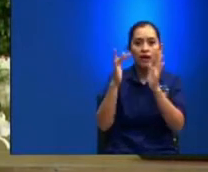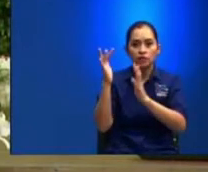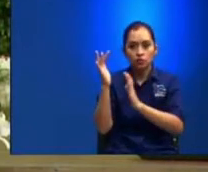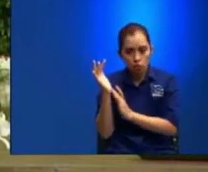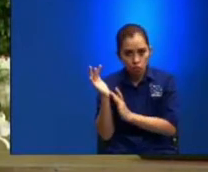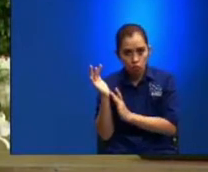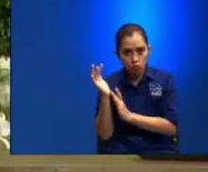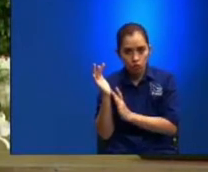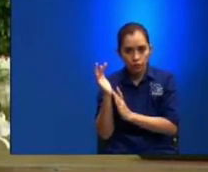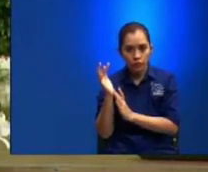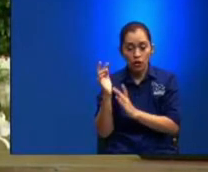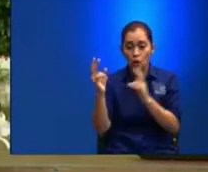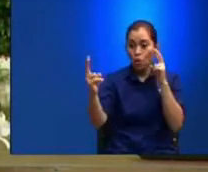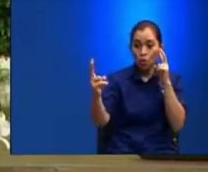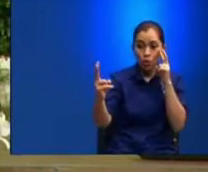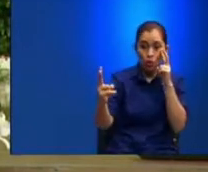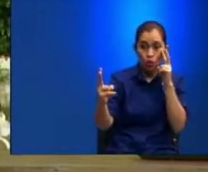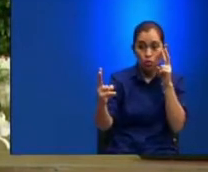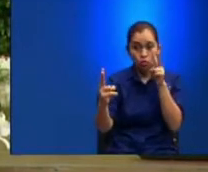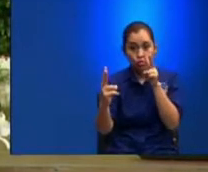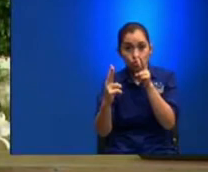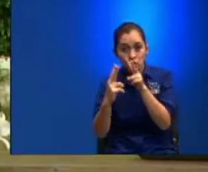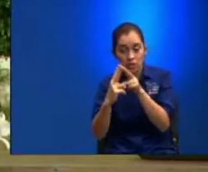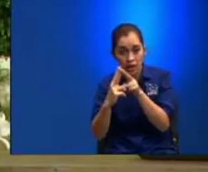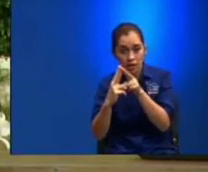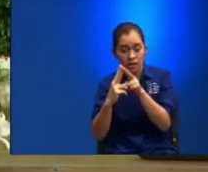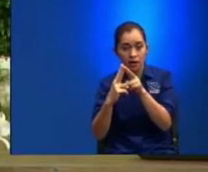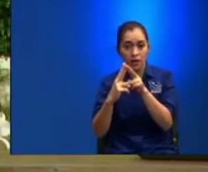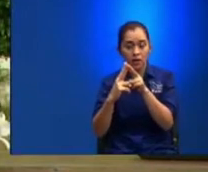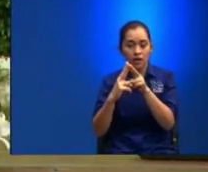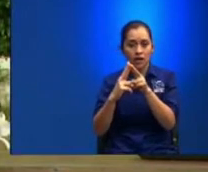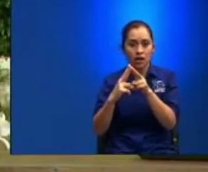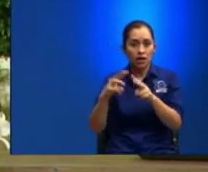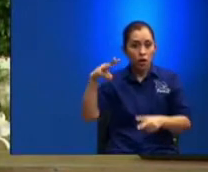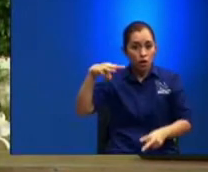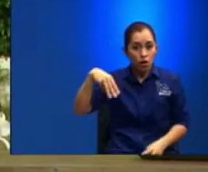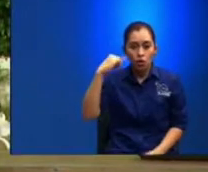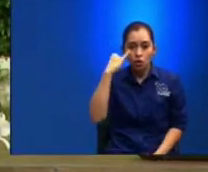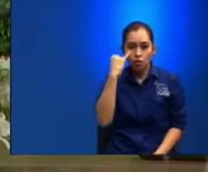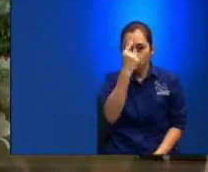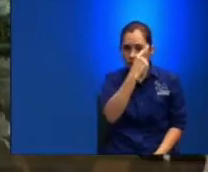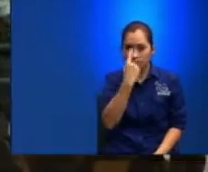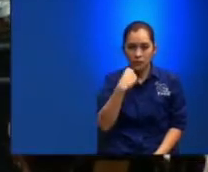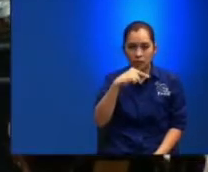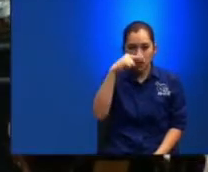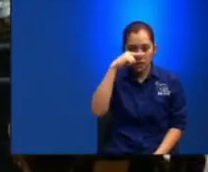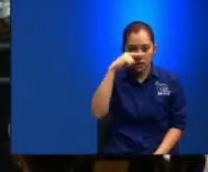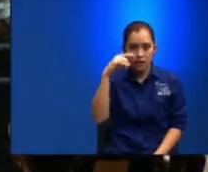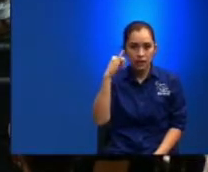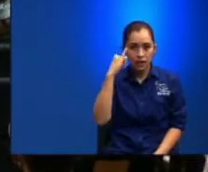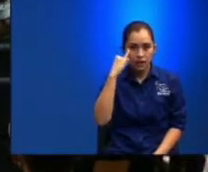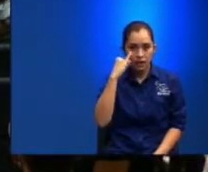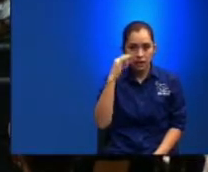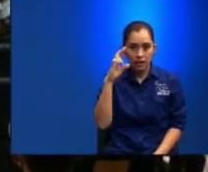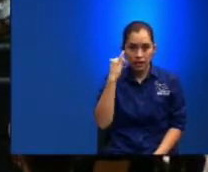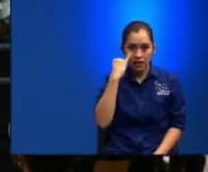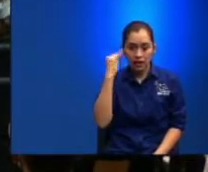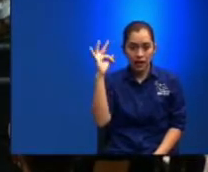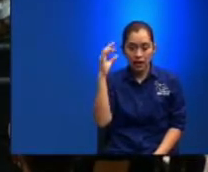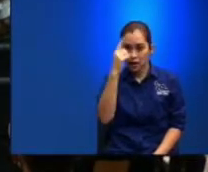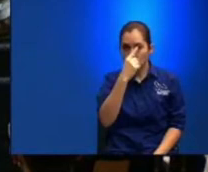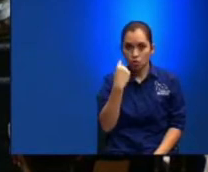libertad nos libran nos salva nosotros vemos en el libro de daniel que van a matar a todos los